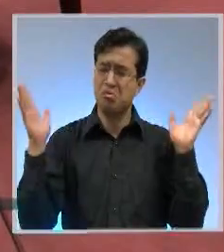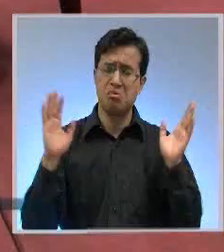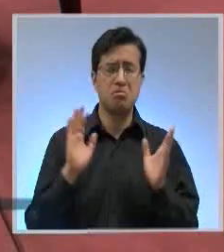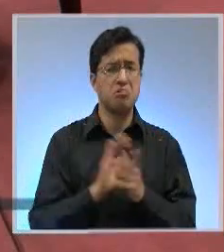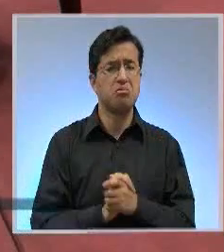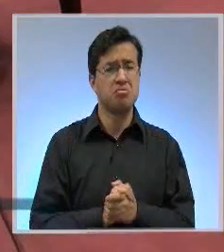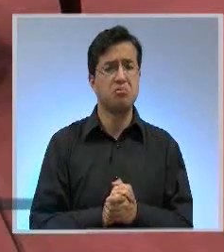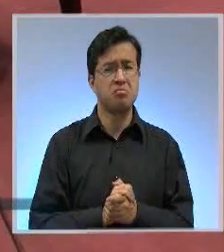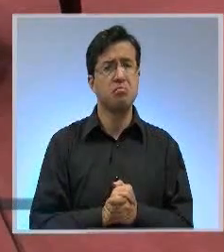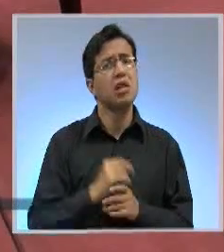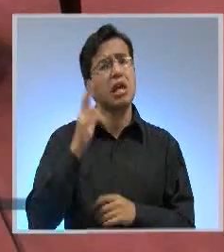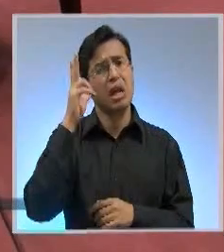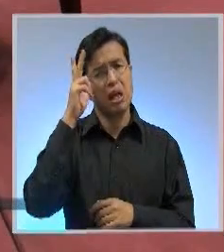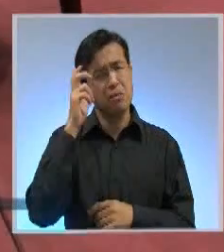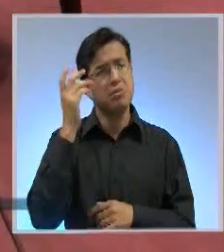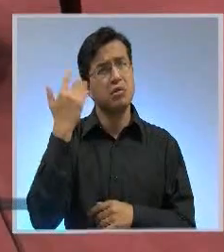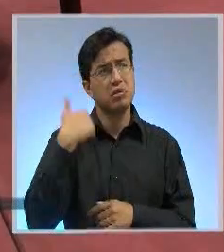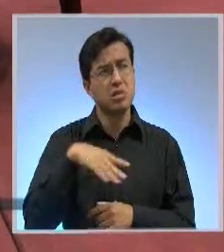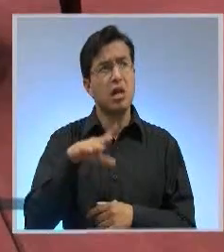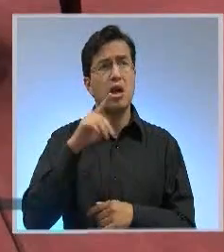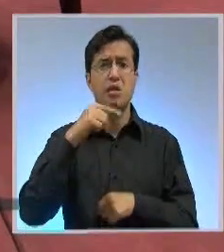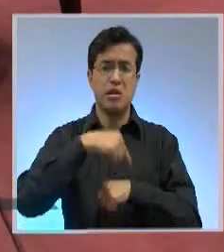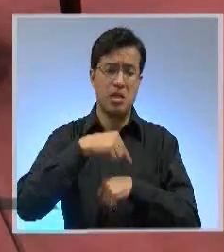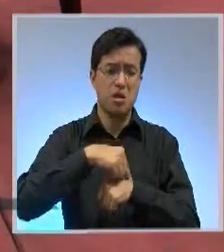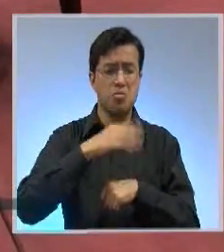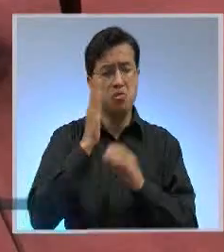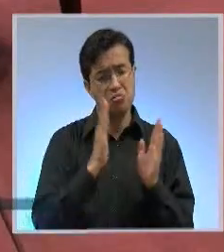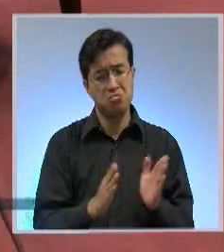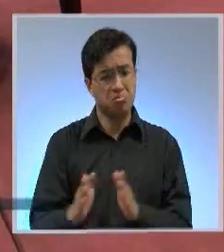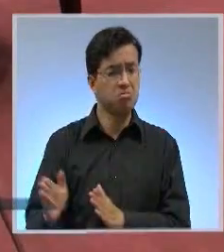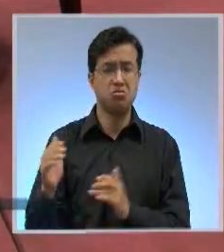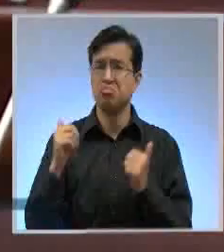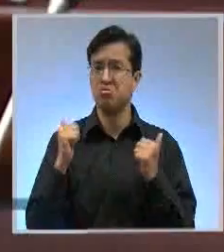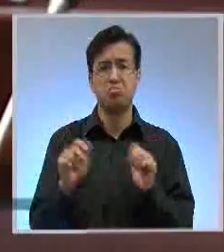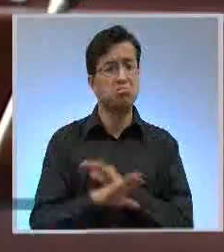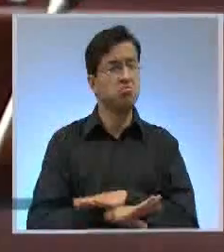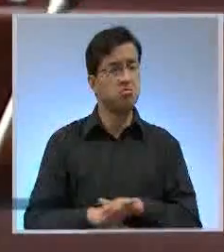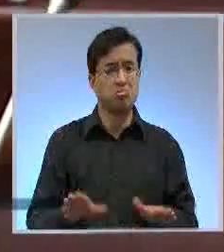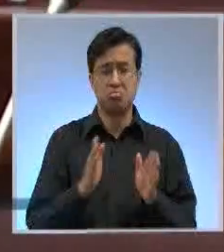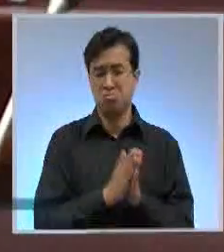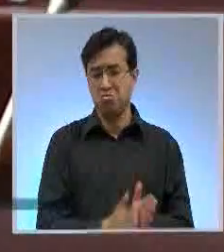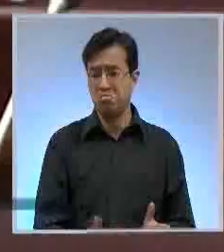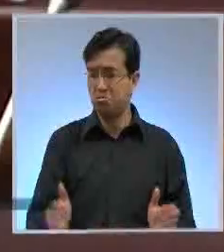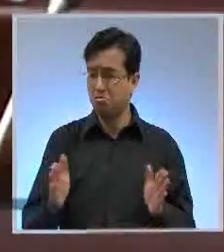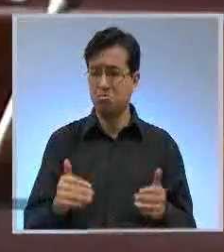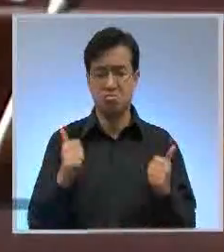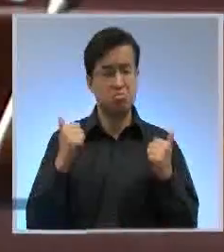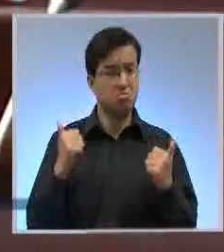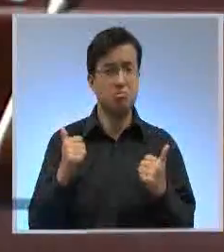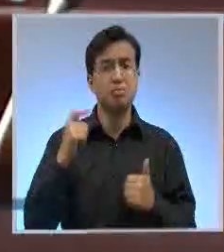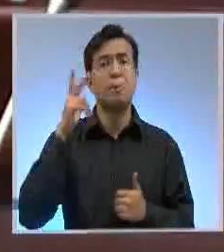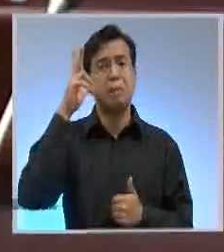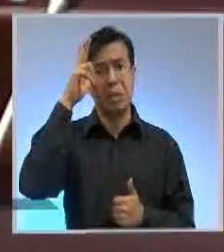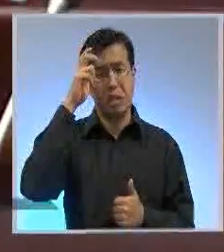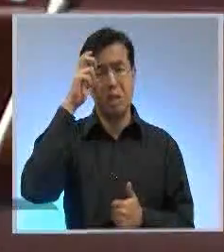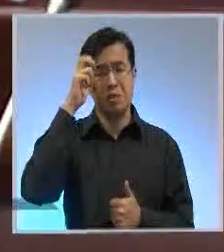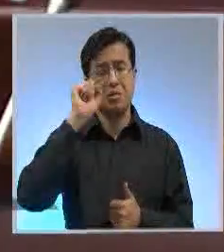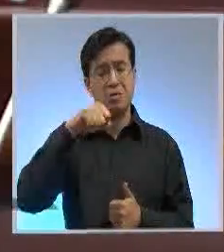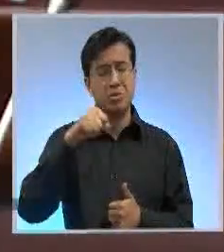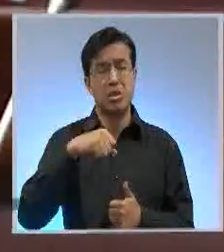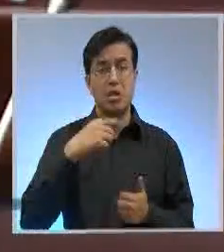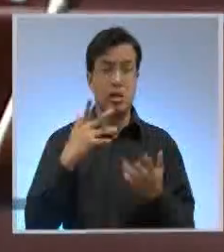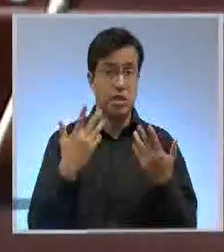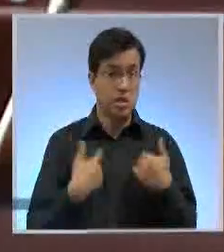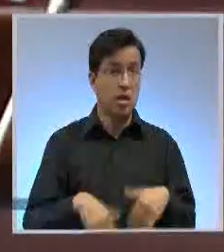Puyo, Manabí, correcto, Quito, Guayaquil, Cuenca. ¿Y cuánto tiempo les va a demandar esa socialización, más o menos? Bueno, vamos a estar desde